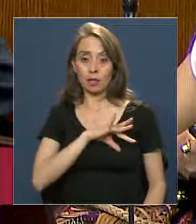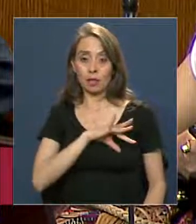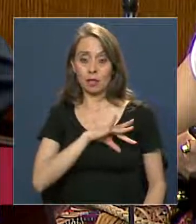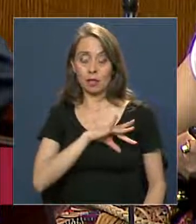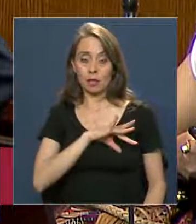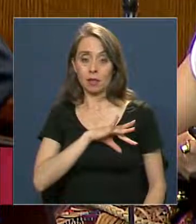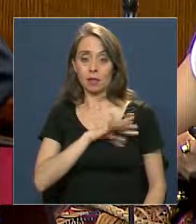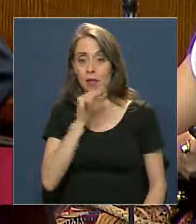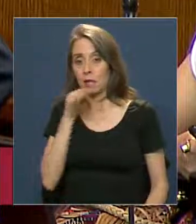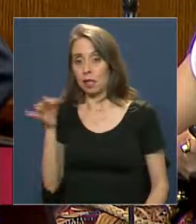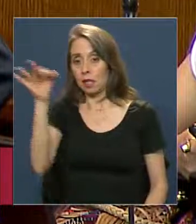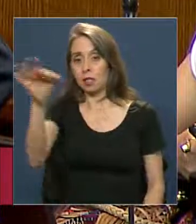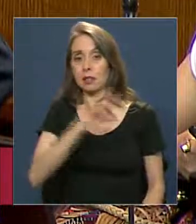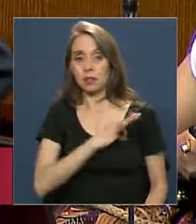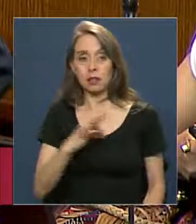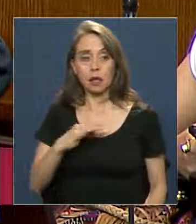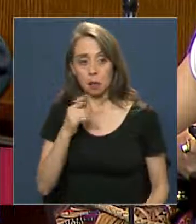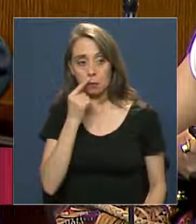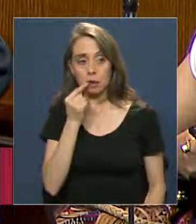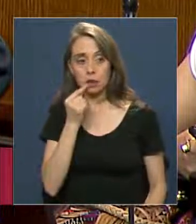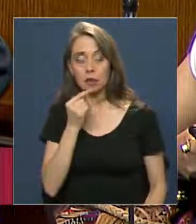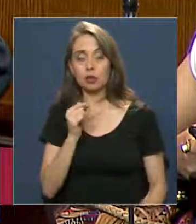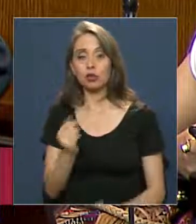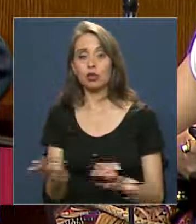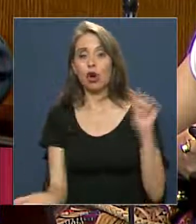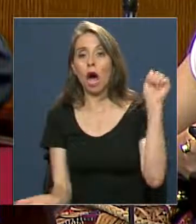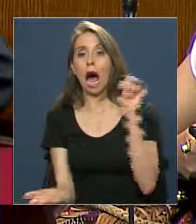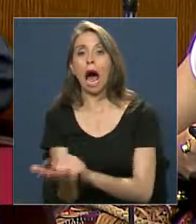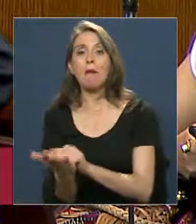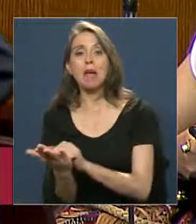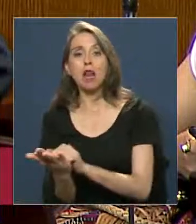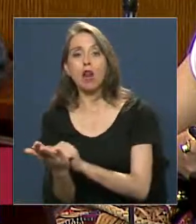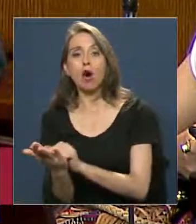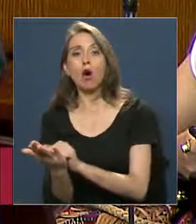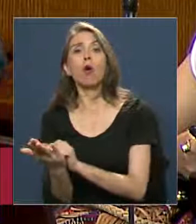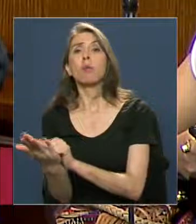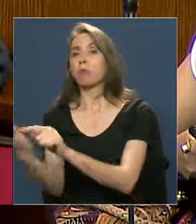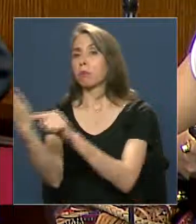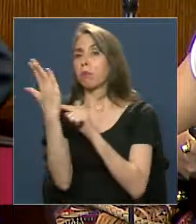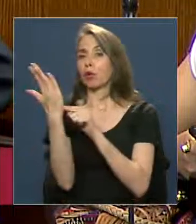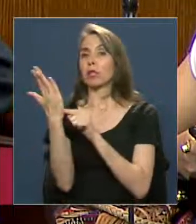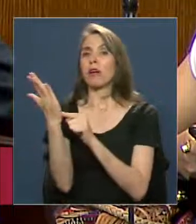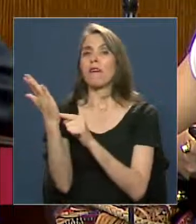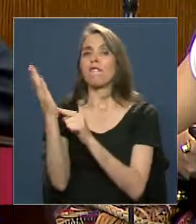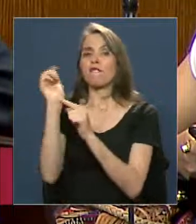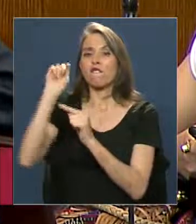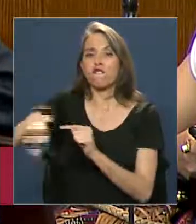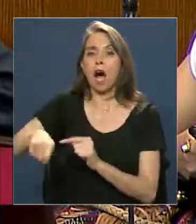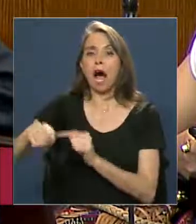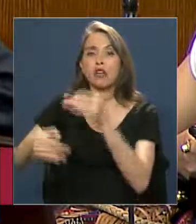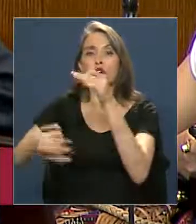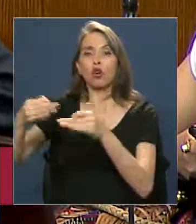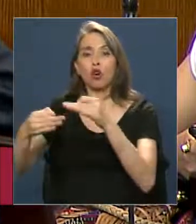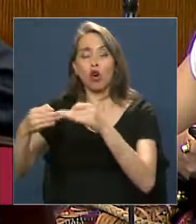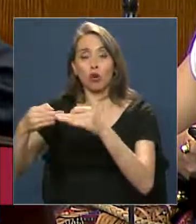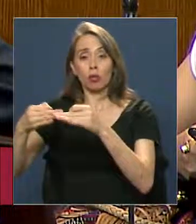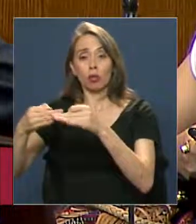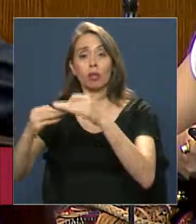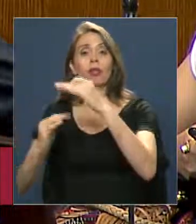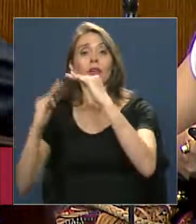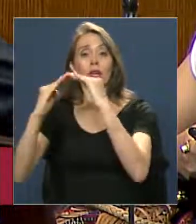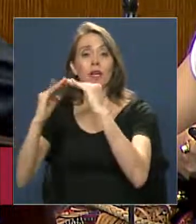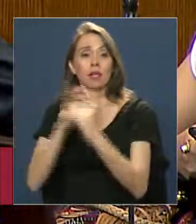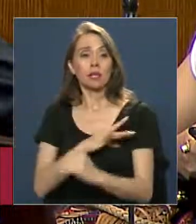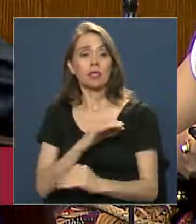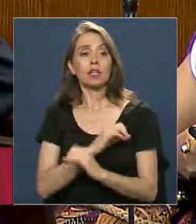Chile apeló a un fallo de una corte de justicia chilena que decía que no se le podía hacer poco